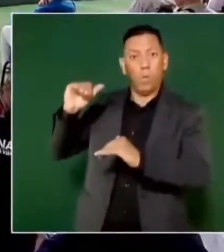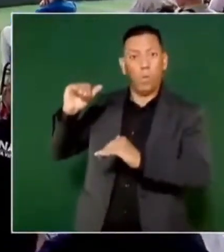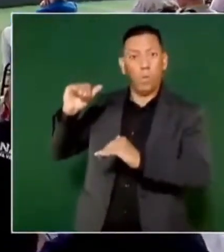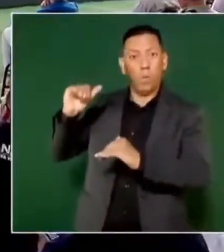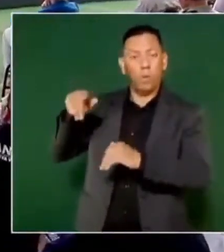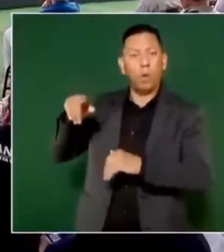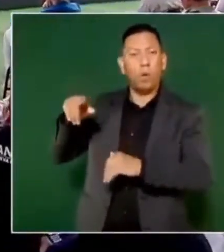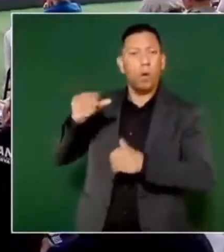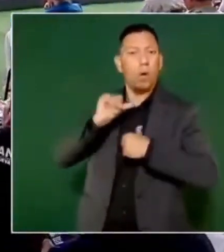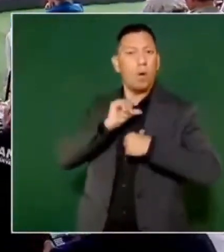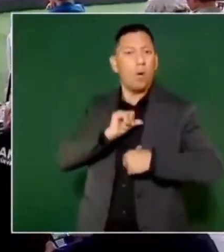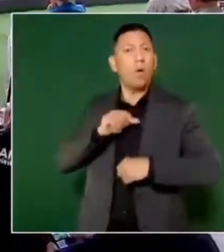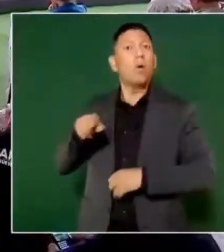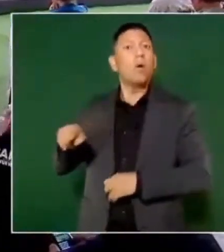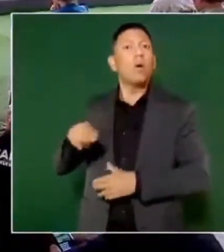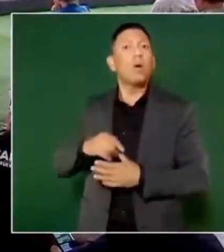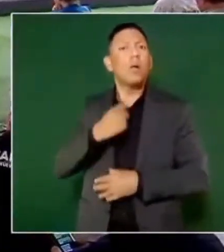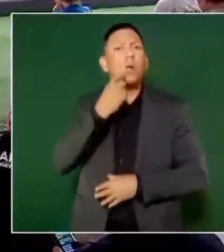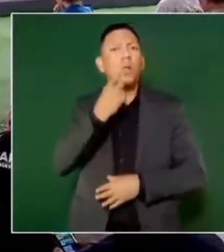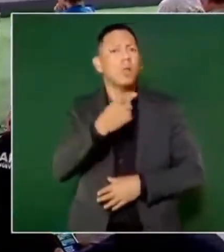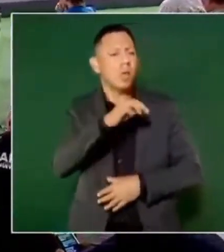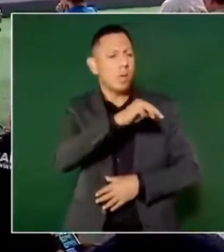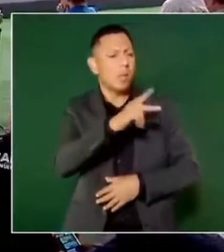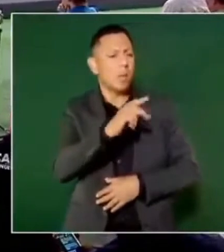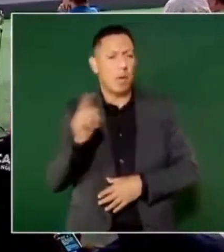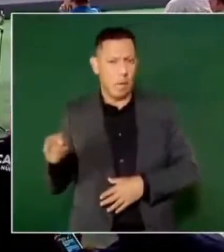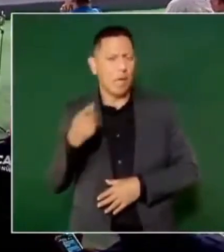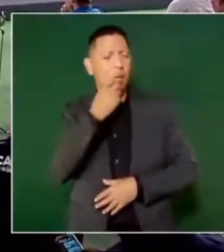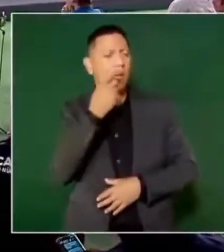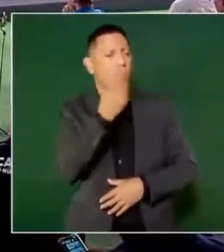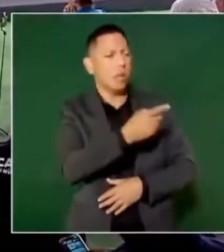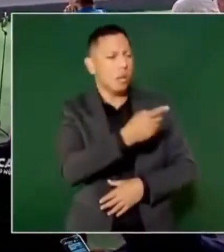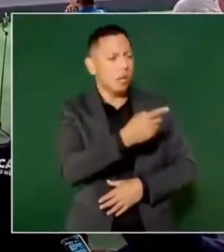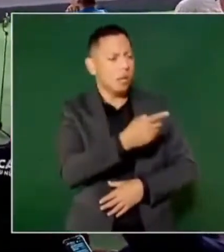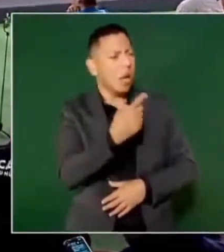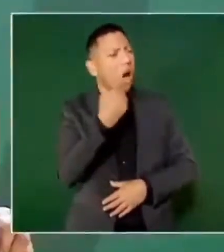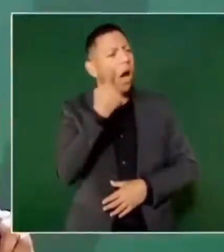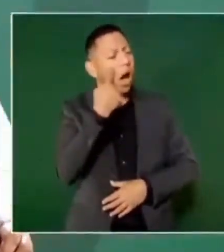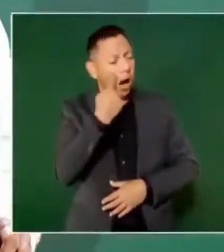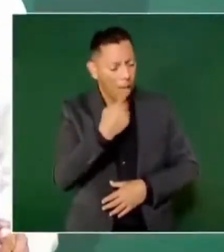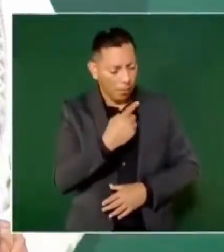estos magistrados le dijeron al Ministerio Público: nos vas